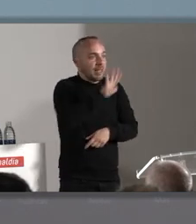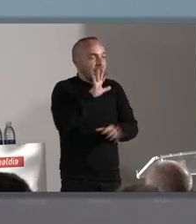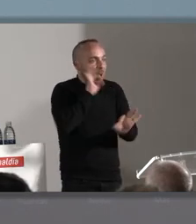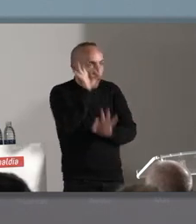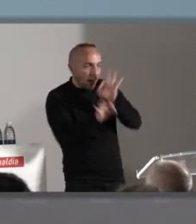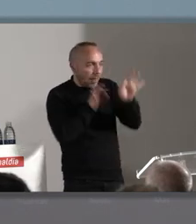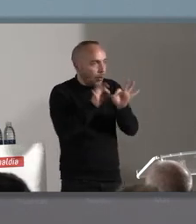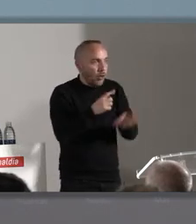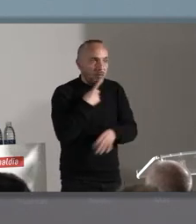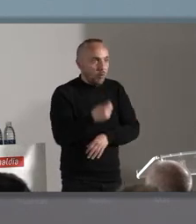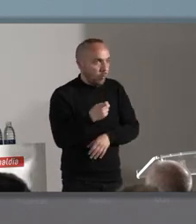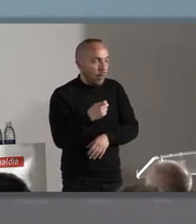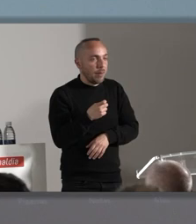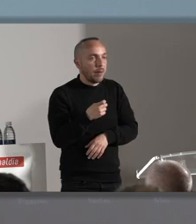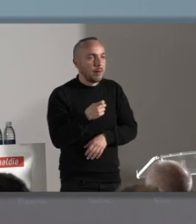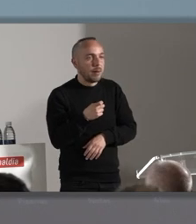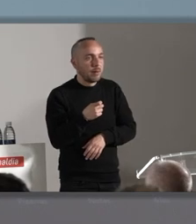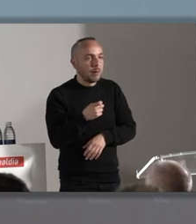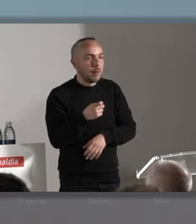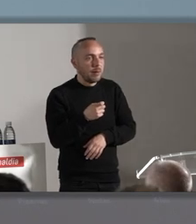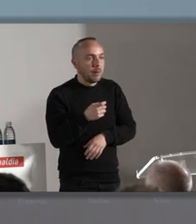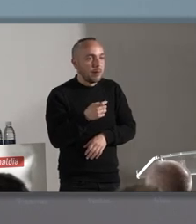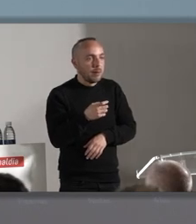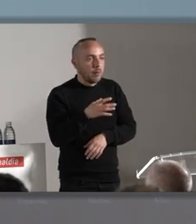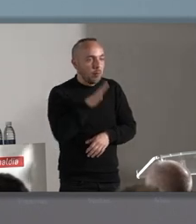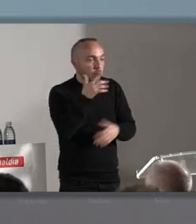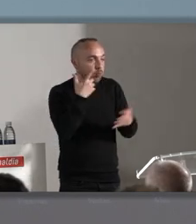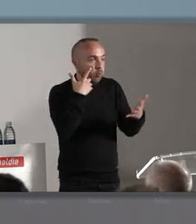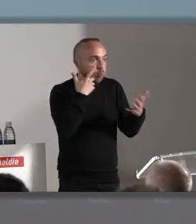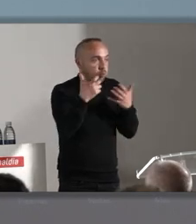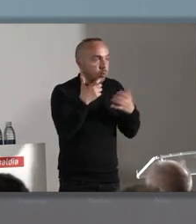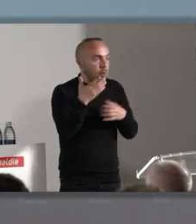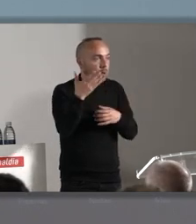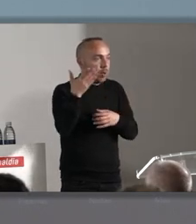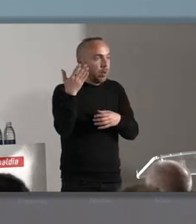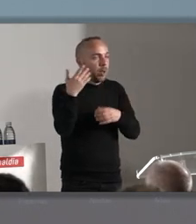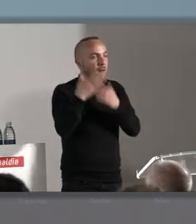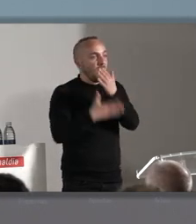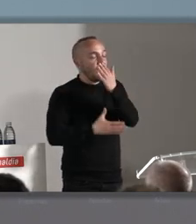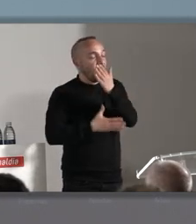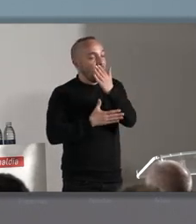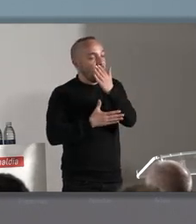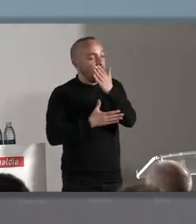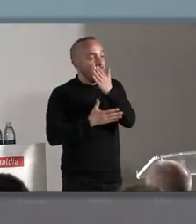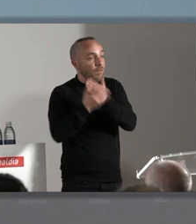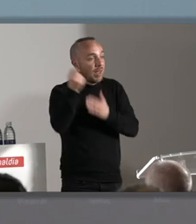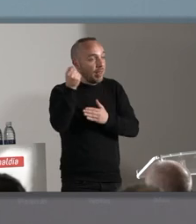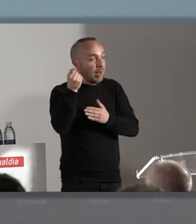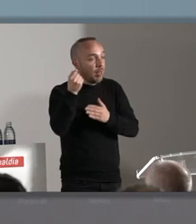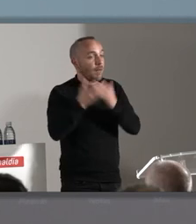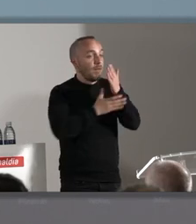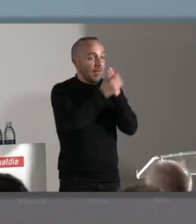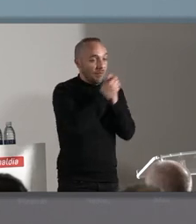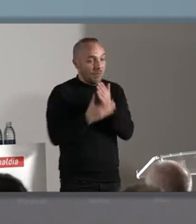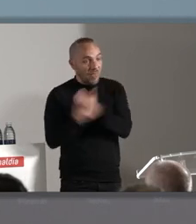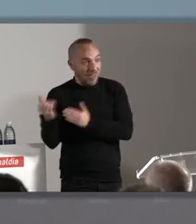estamos, digamos, con una diferencia, una distancia significativa con la CUNCOVI, que es la Confederación, digamos, de Federaciones y de